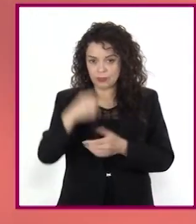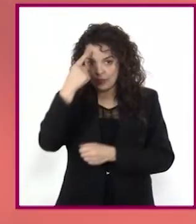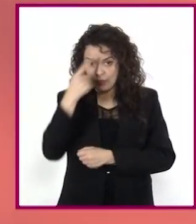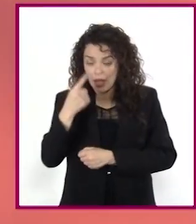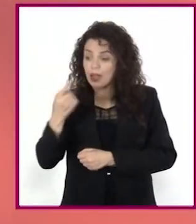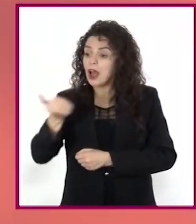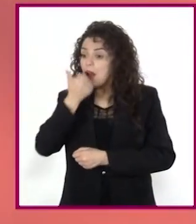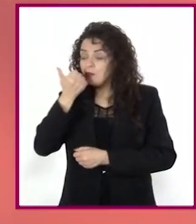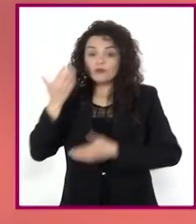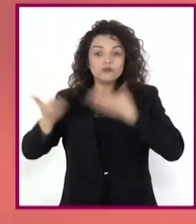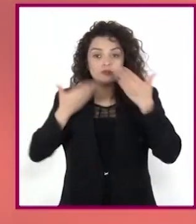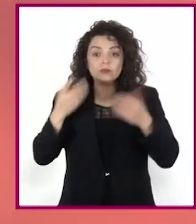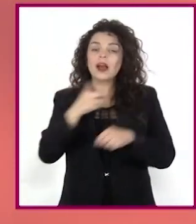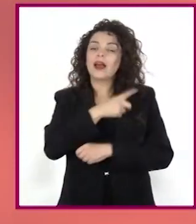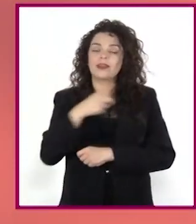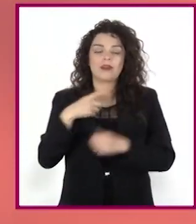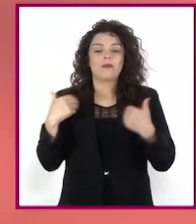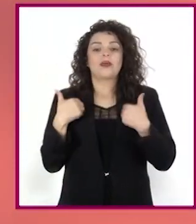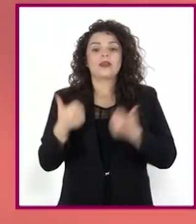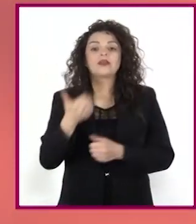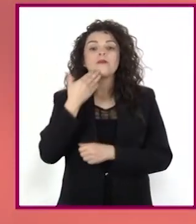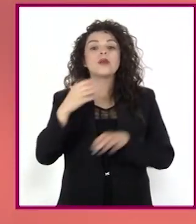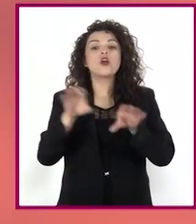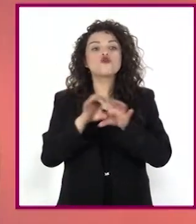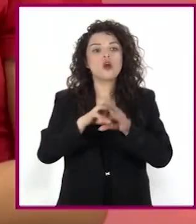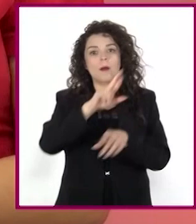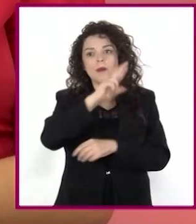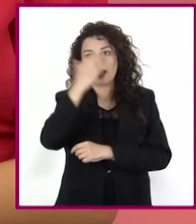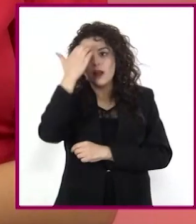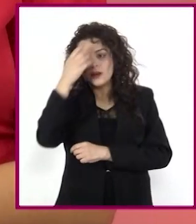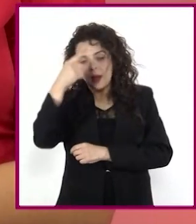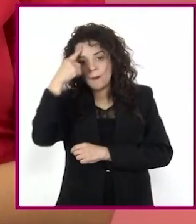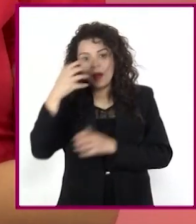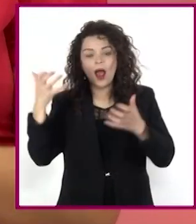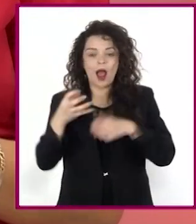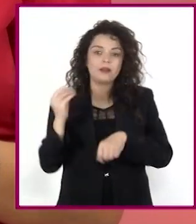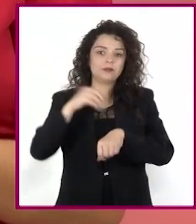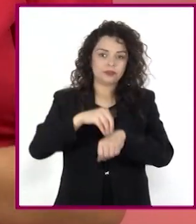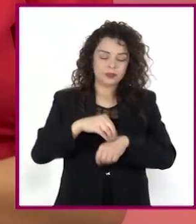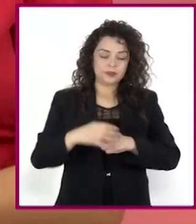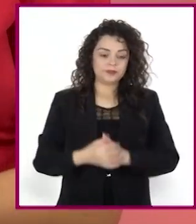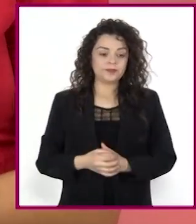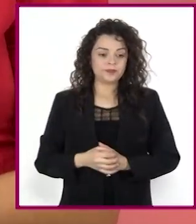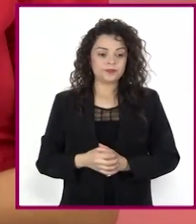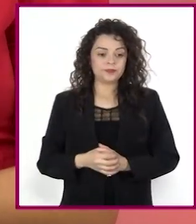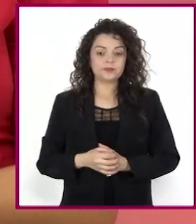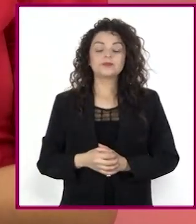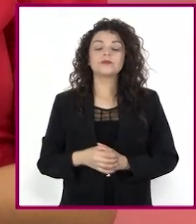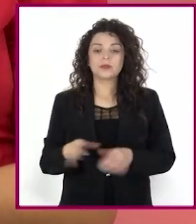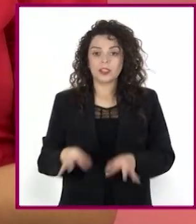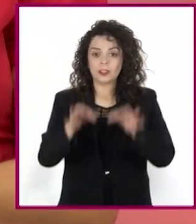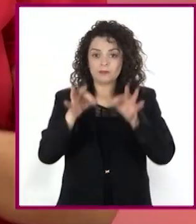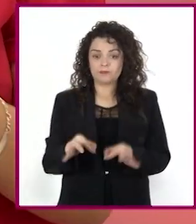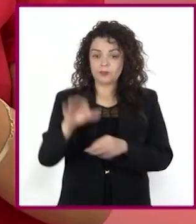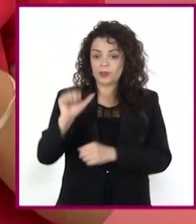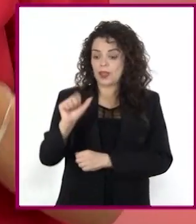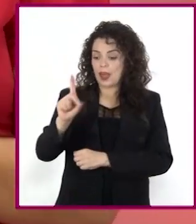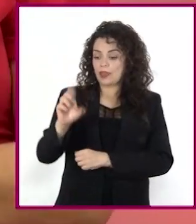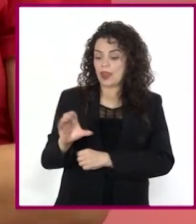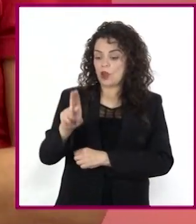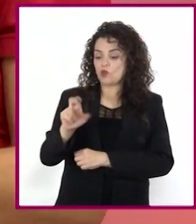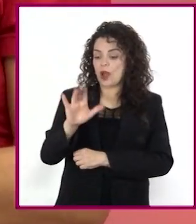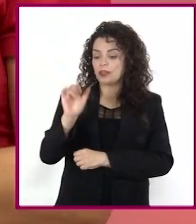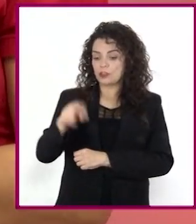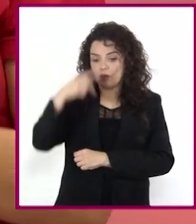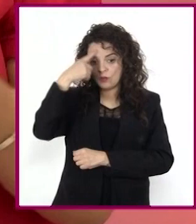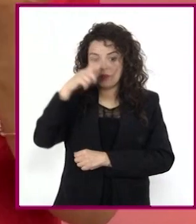estudiantes entiendan bien cómo pueden reconocerlas e implementarlas. La adecuación se refiere a la pertinencia de presentar un texto en una